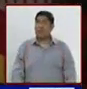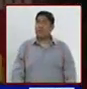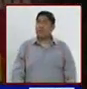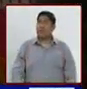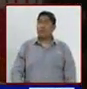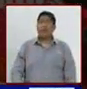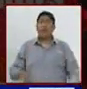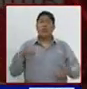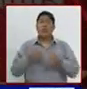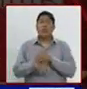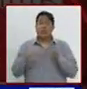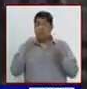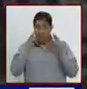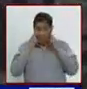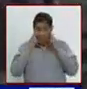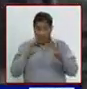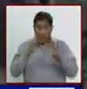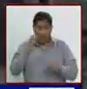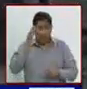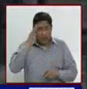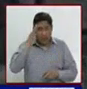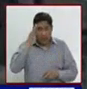Hemos ingresado y hemos podido verificar, ¿no?